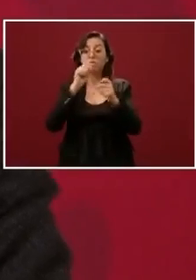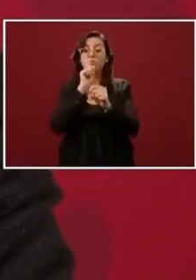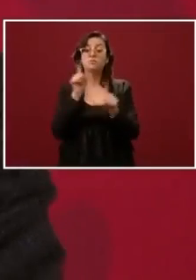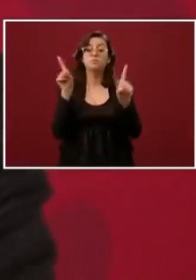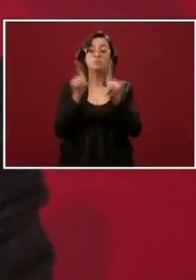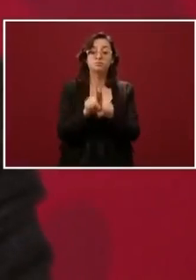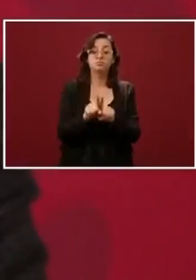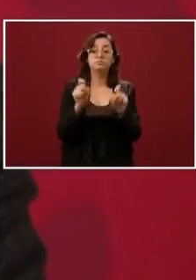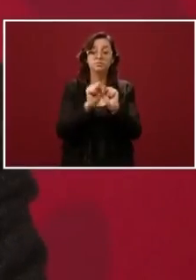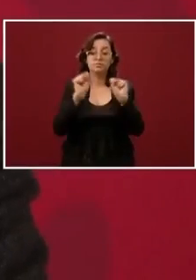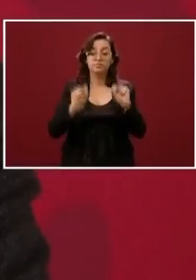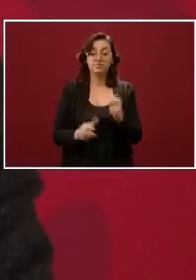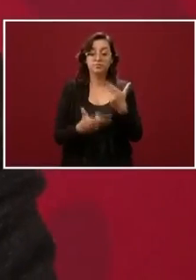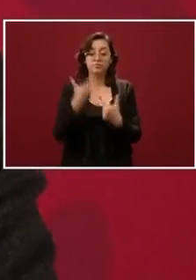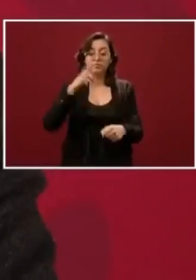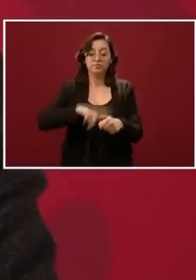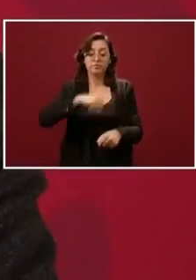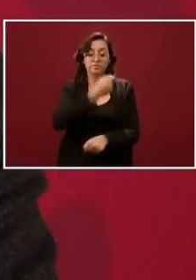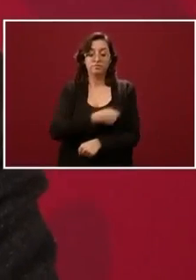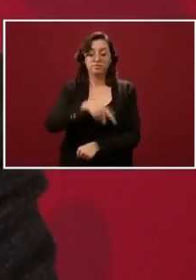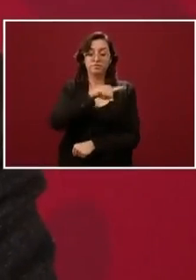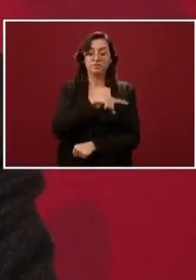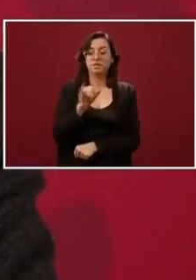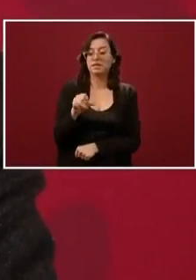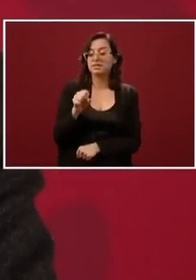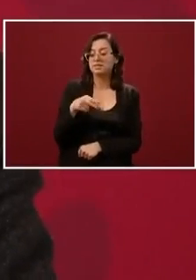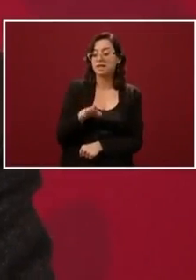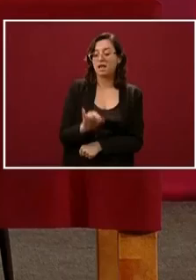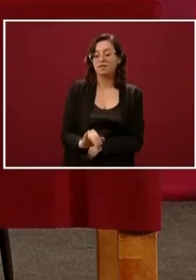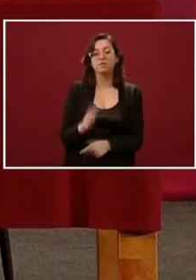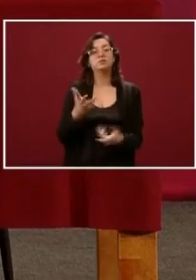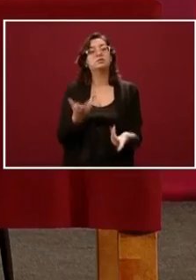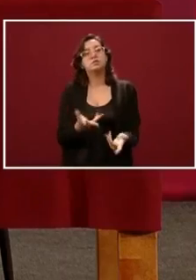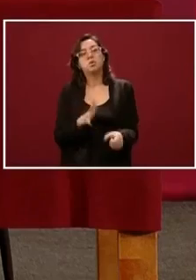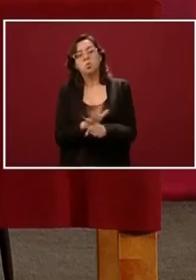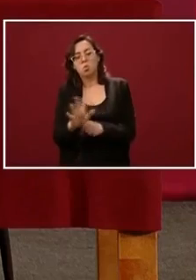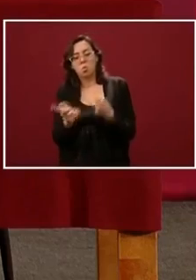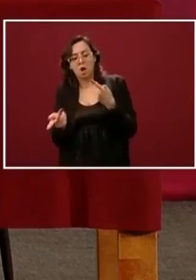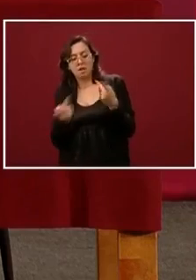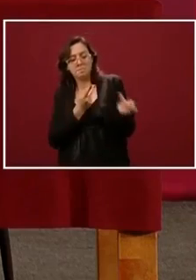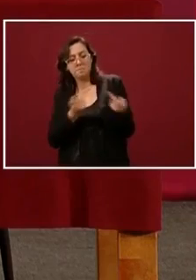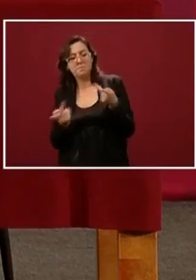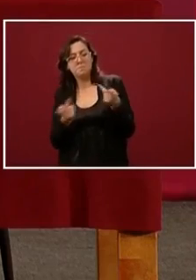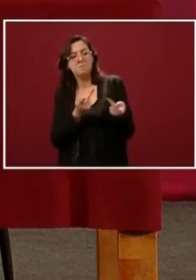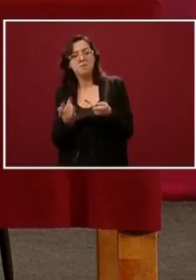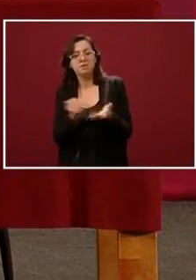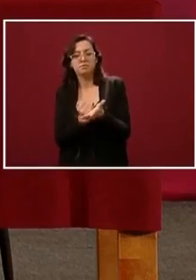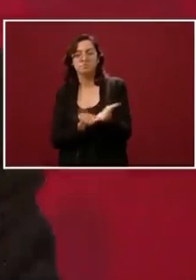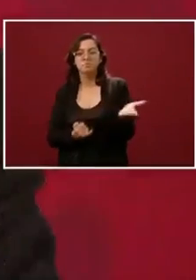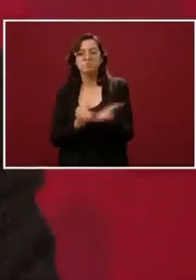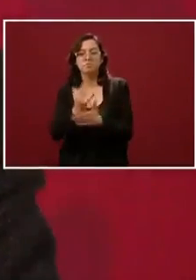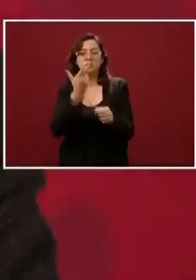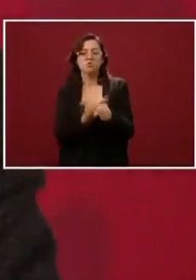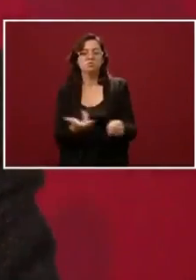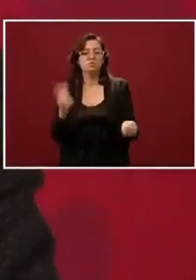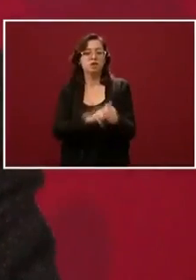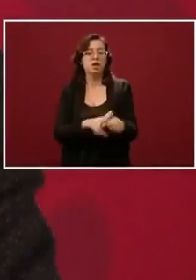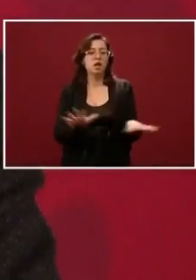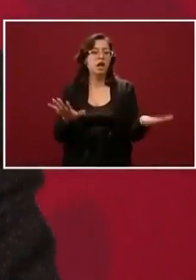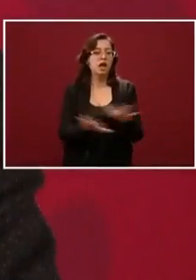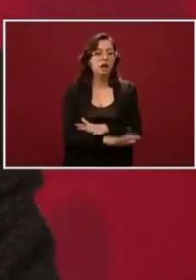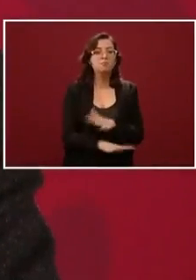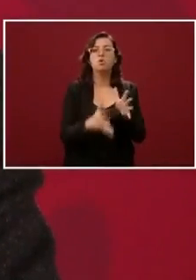integrantes del Sistema Nacional de Salud a definir a la brevedad los planes que han estado preparando de reconversión hospitalaria y